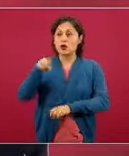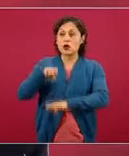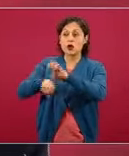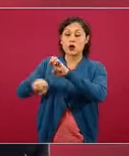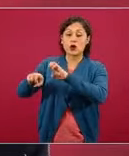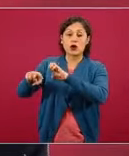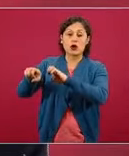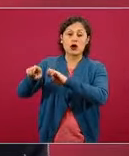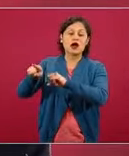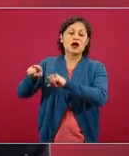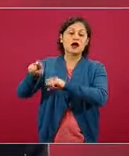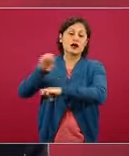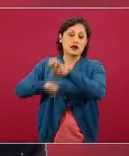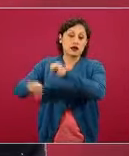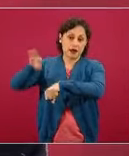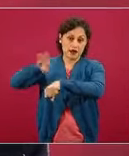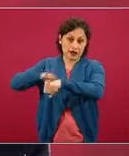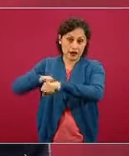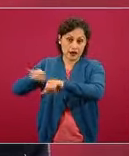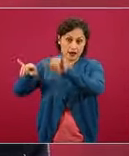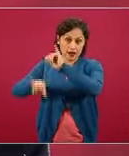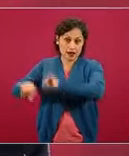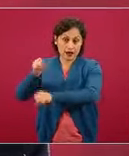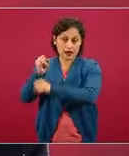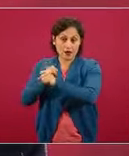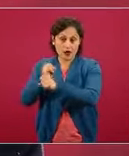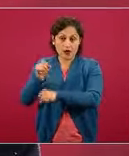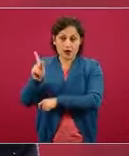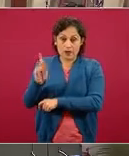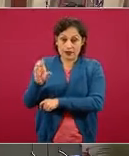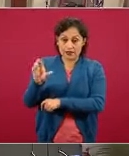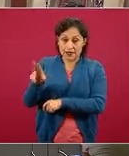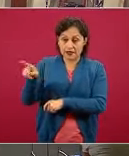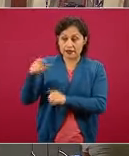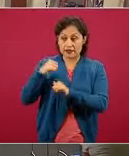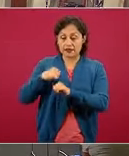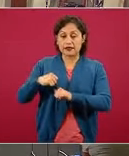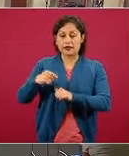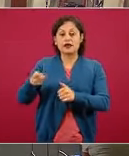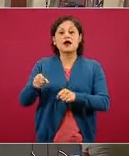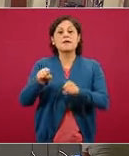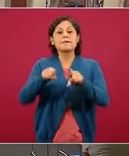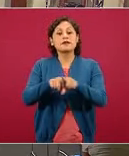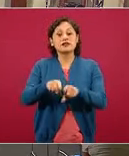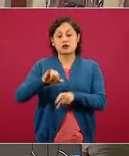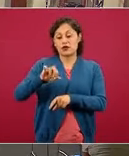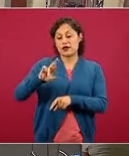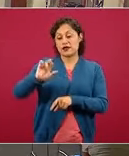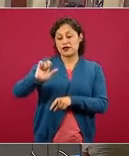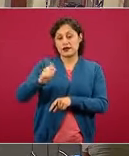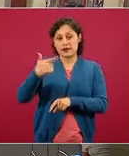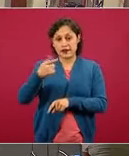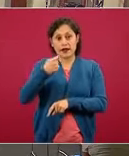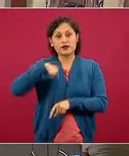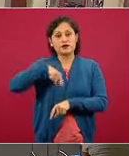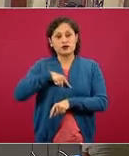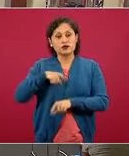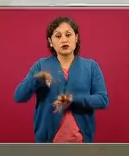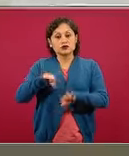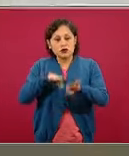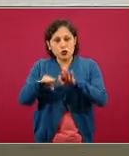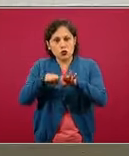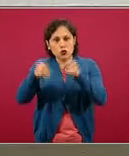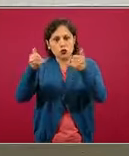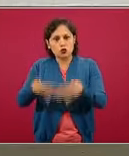realizando PCR, tanto en las principales unidades hospitalarias como en la red nacional de laboratorios, tener mucha menos carga